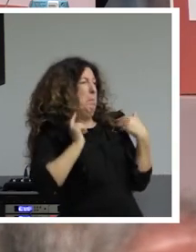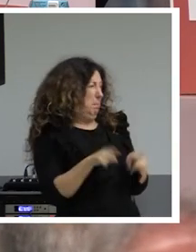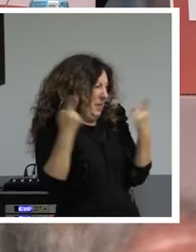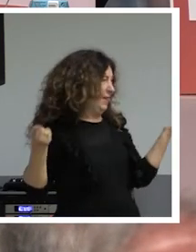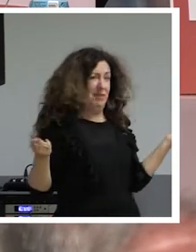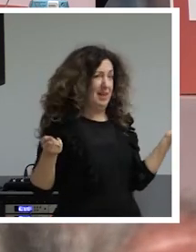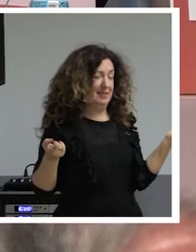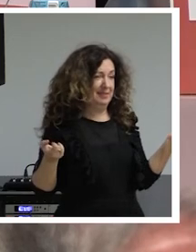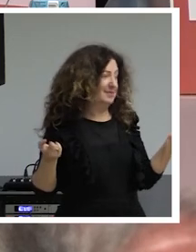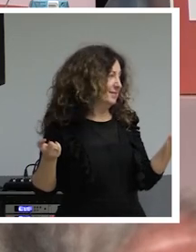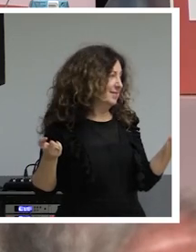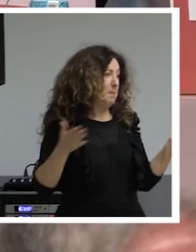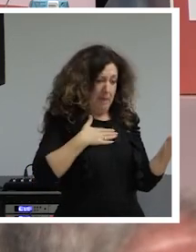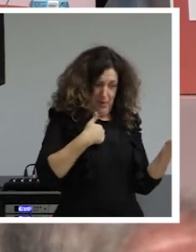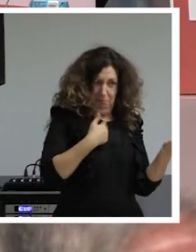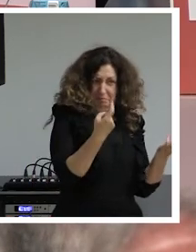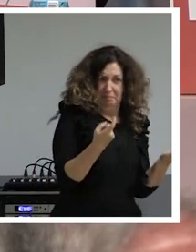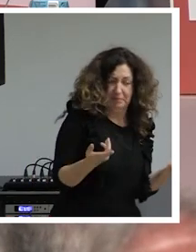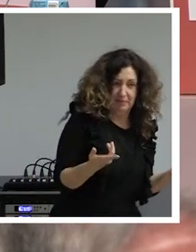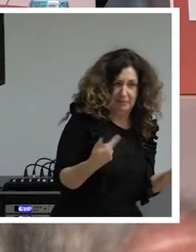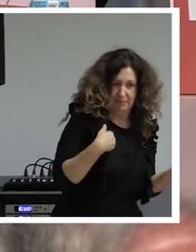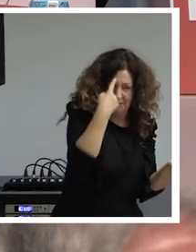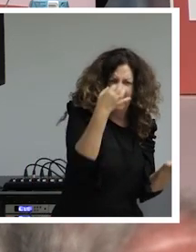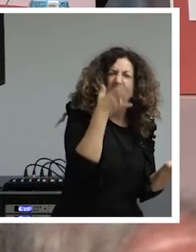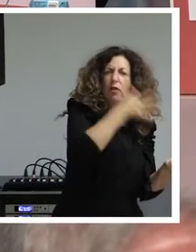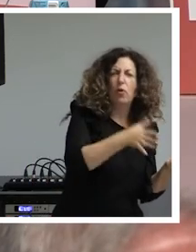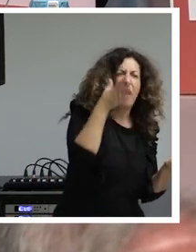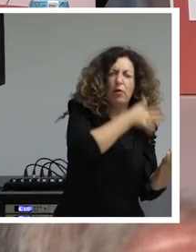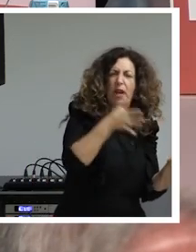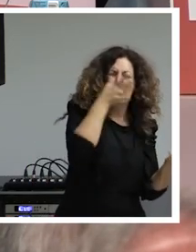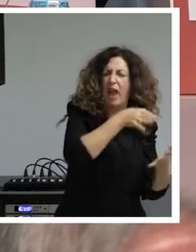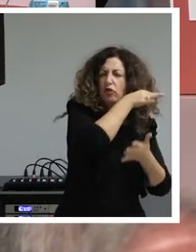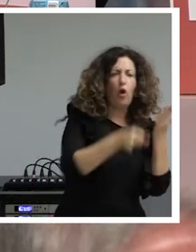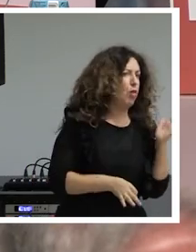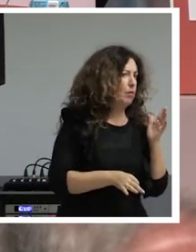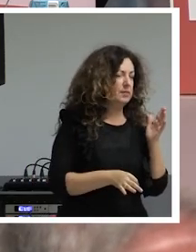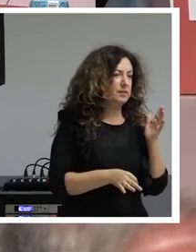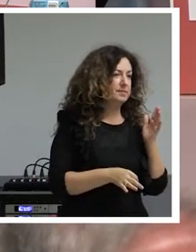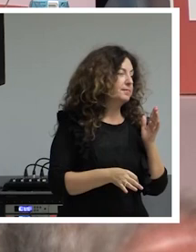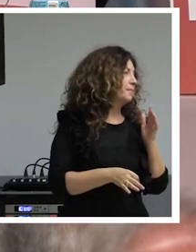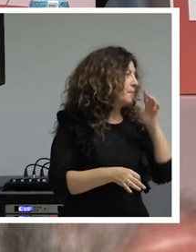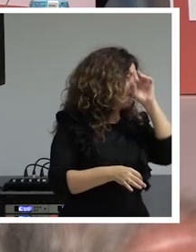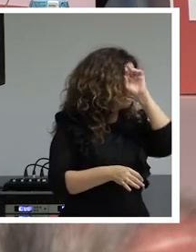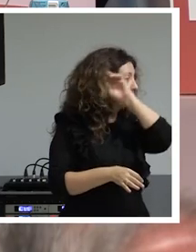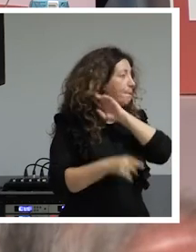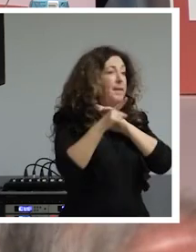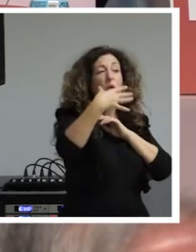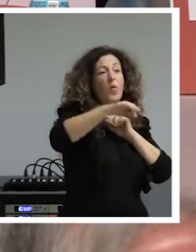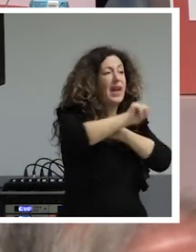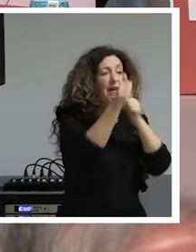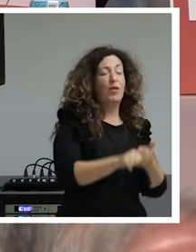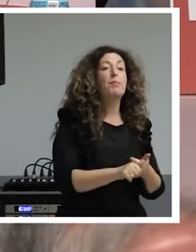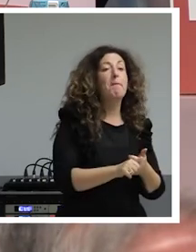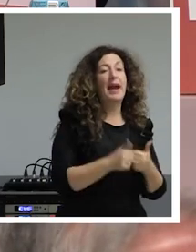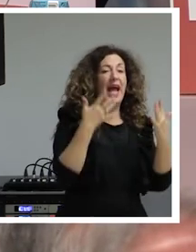municipal o no Porque desde nuestra incumbencia si los vecinos necesitan algo da igual de quién era la competencia yo estoy cansado amiga No es que no es competencia municipal Y qué más